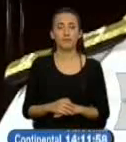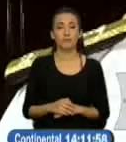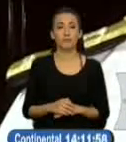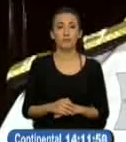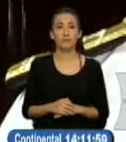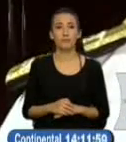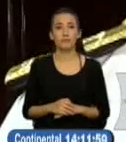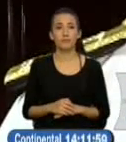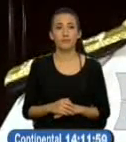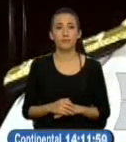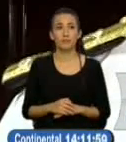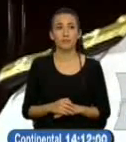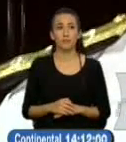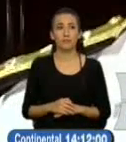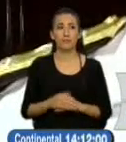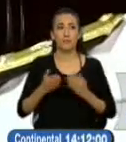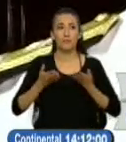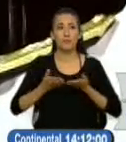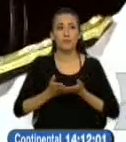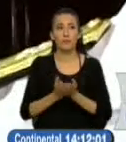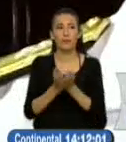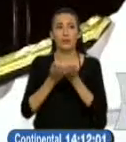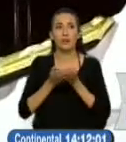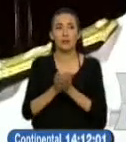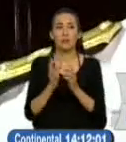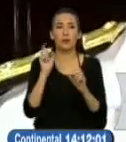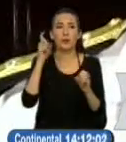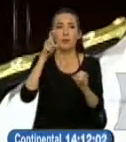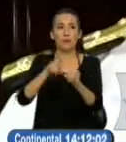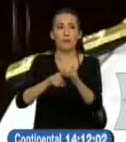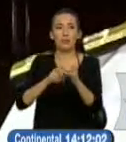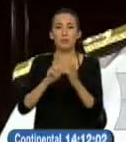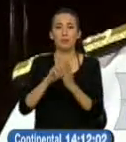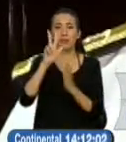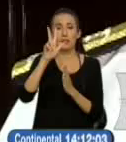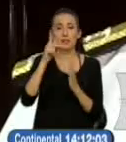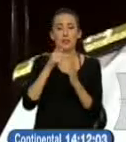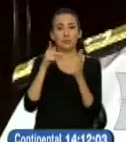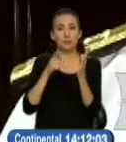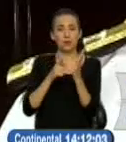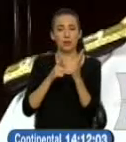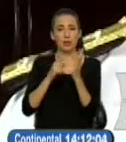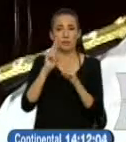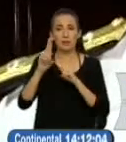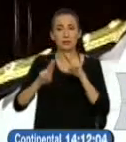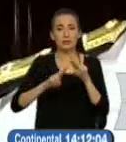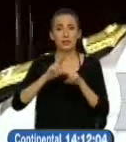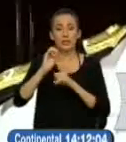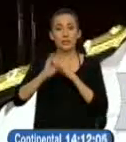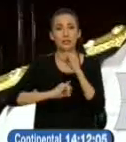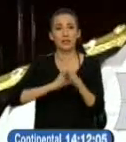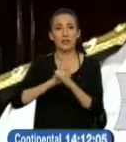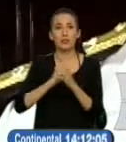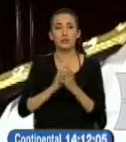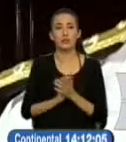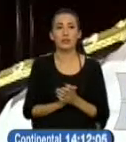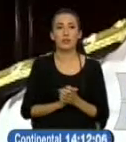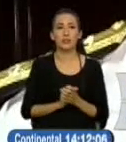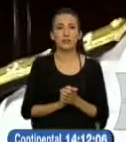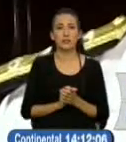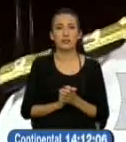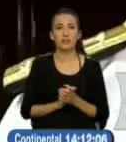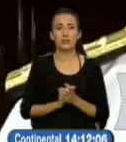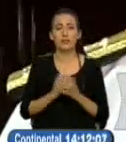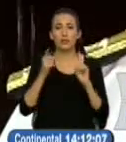El buque va a participar en 3 eventos internacionales. Entonces, en Norfolk, en